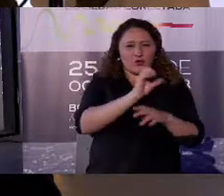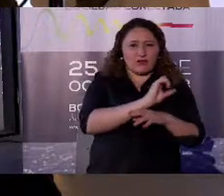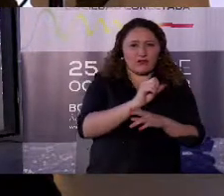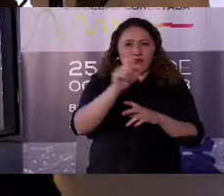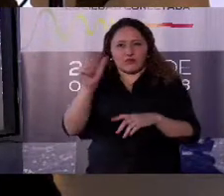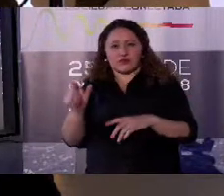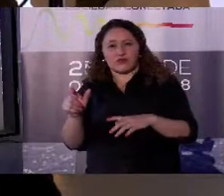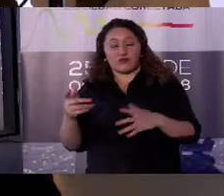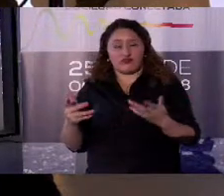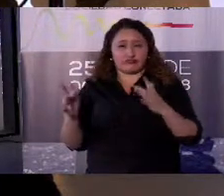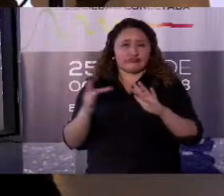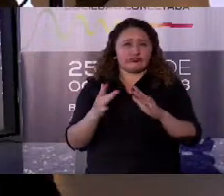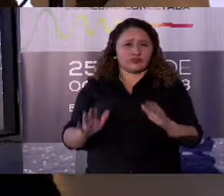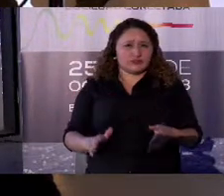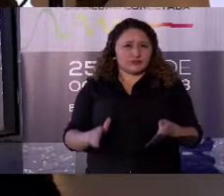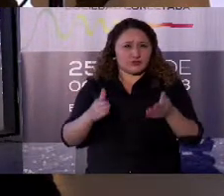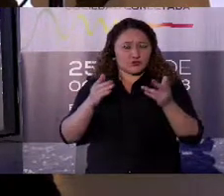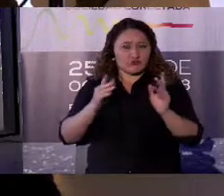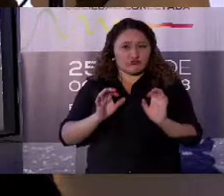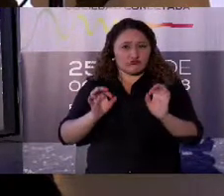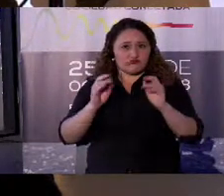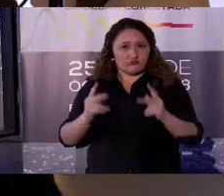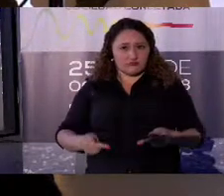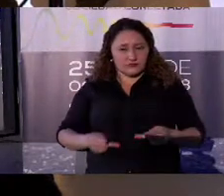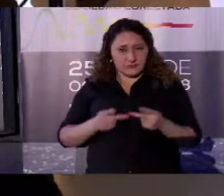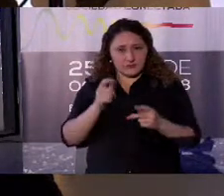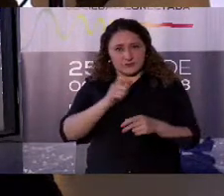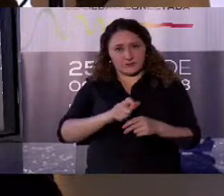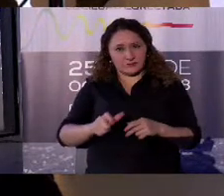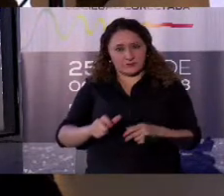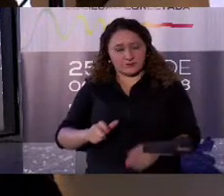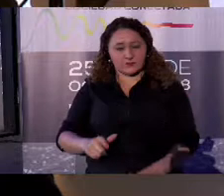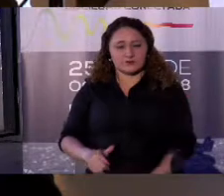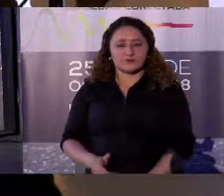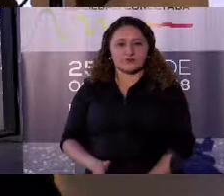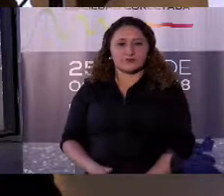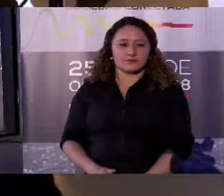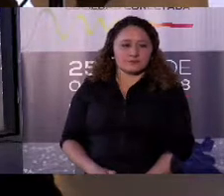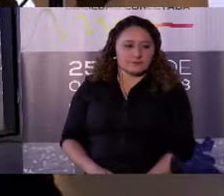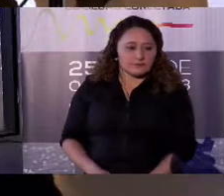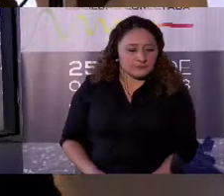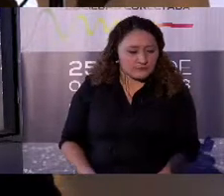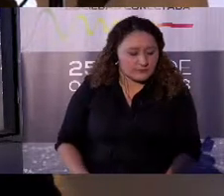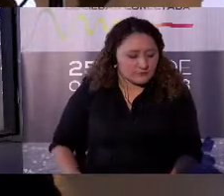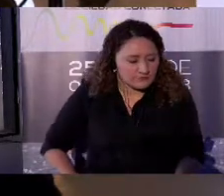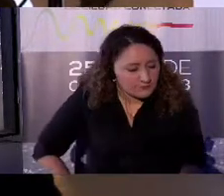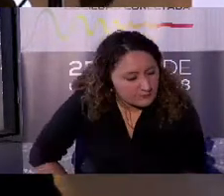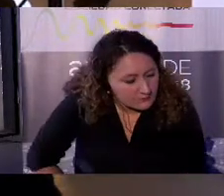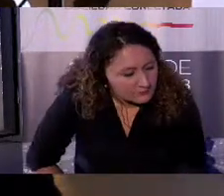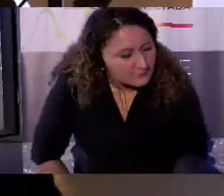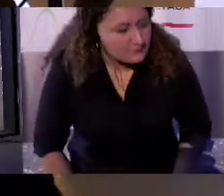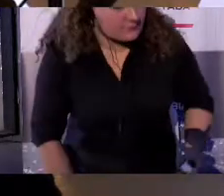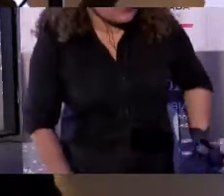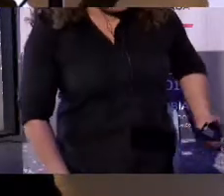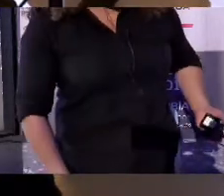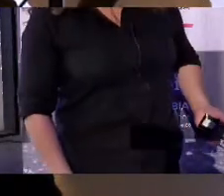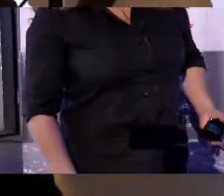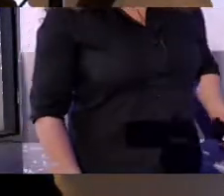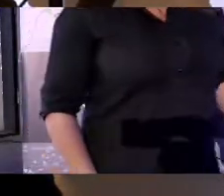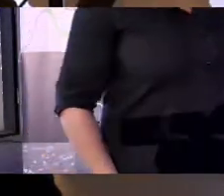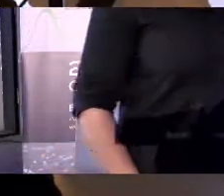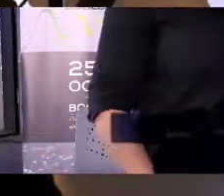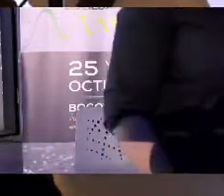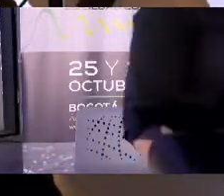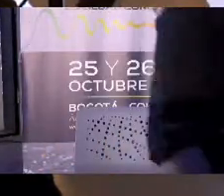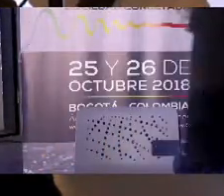de vida de las personas y la seguridad. El gobierno de Estados Unidos, la Secretaría de Transporte hizo un